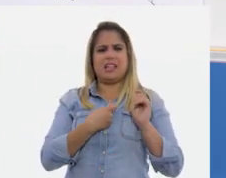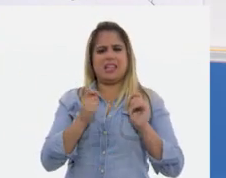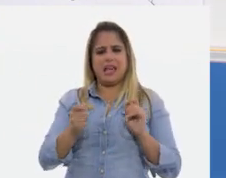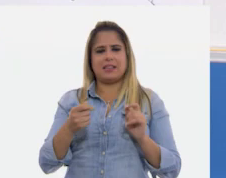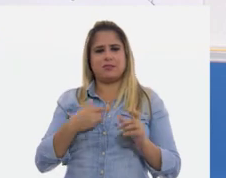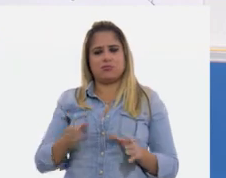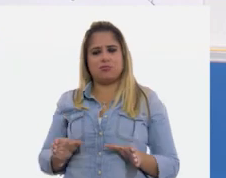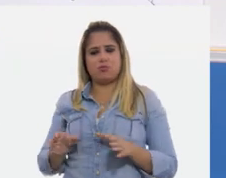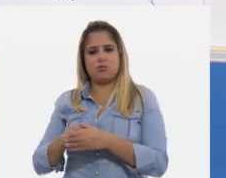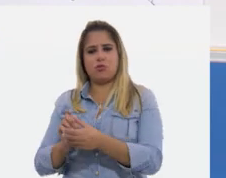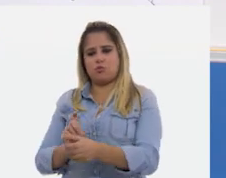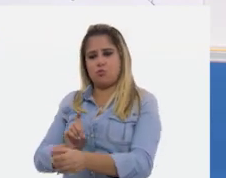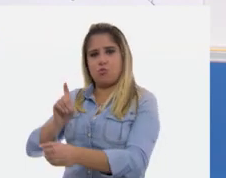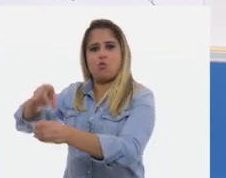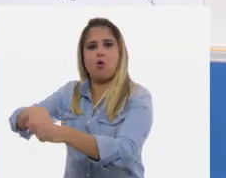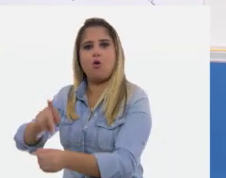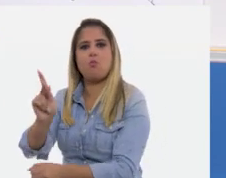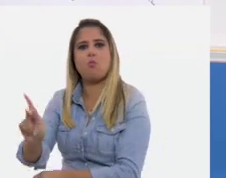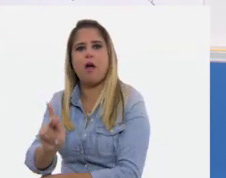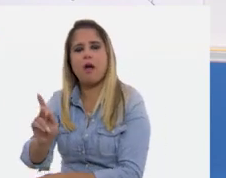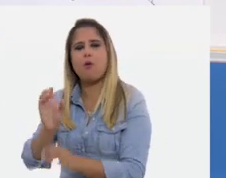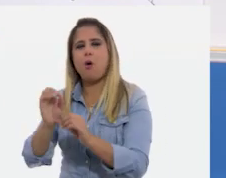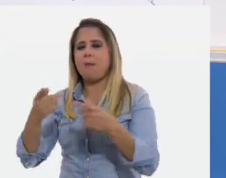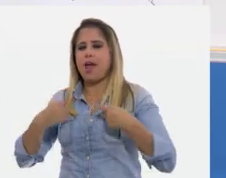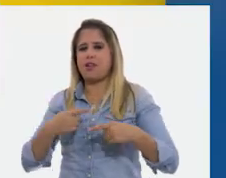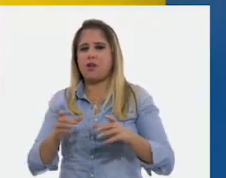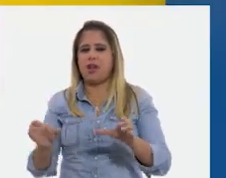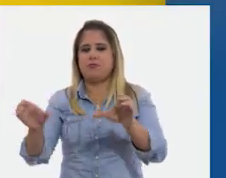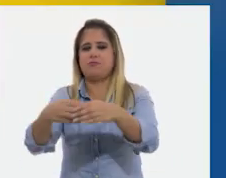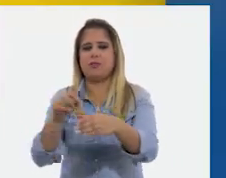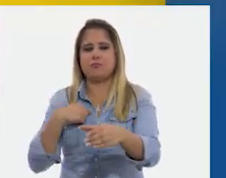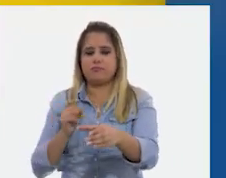pueblo, sociedad, grupo social o época?